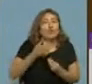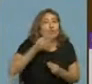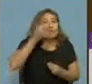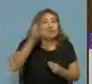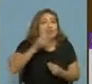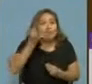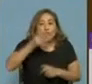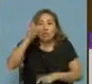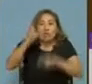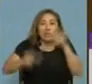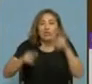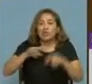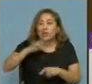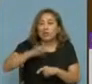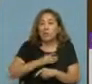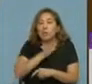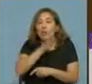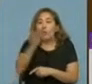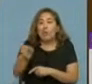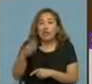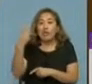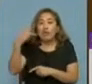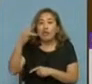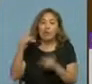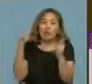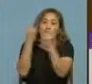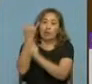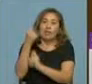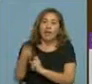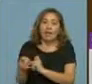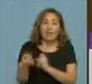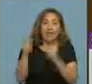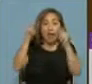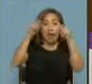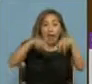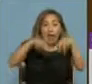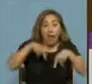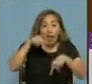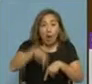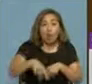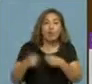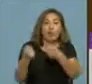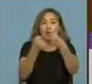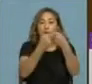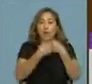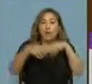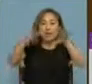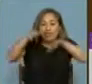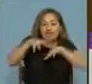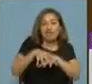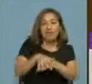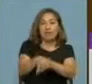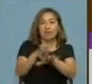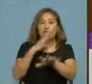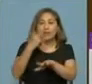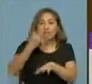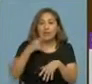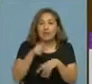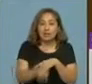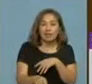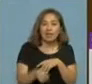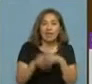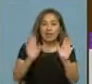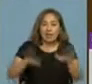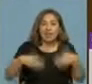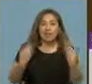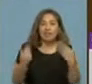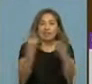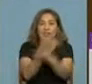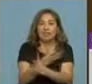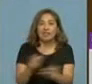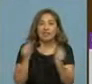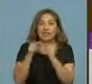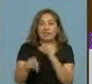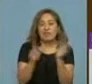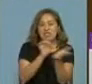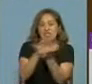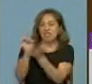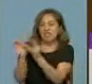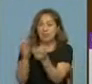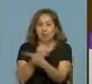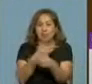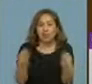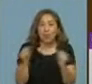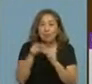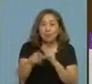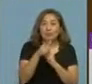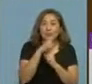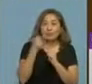de jujeños que han tenido problemas. Ahora, lograr esto también es lograr una integración real donde entonces se acaben estas actitudes.